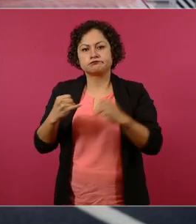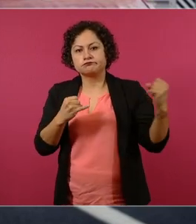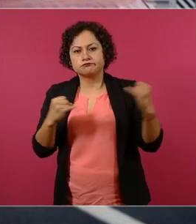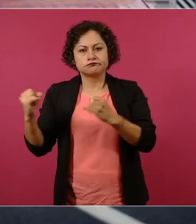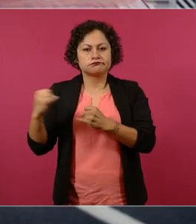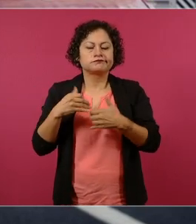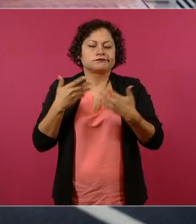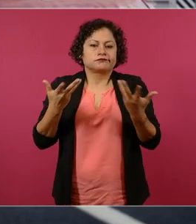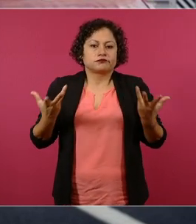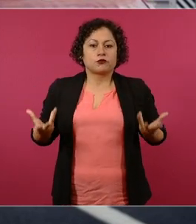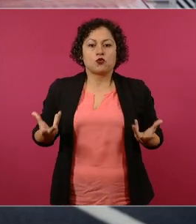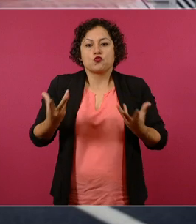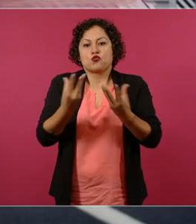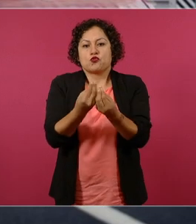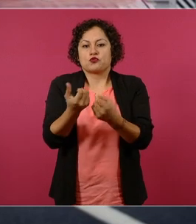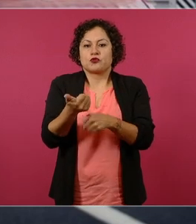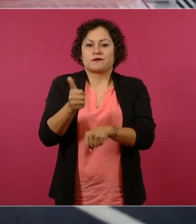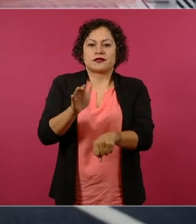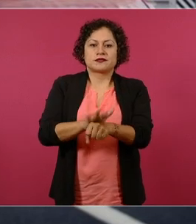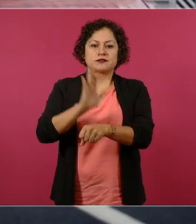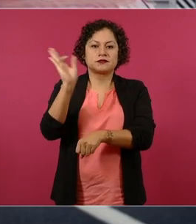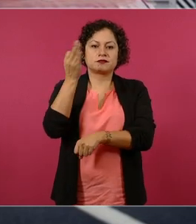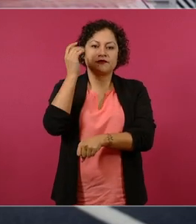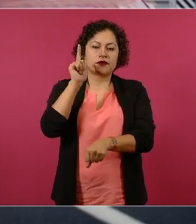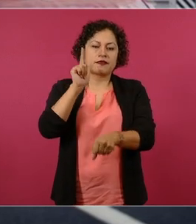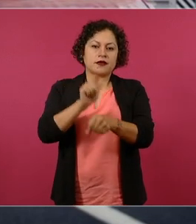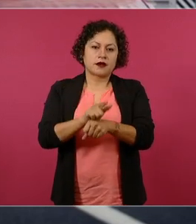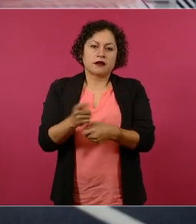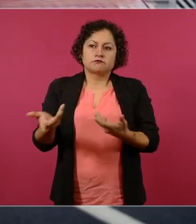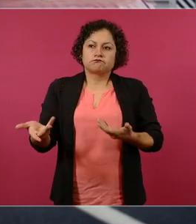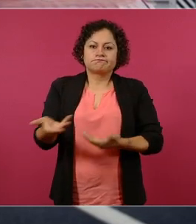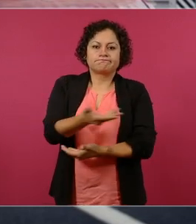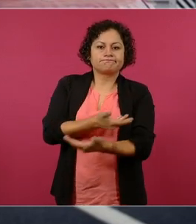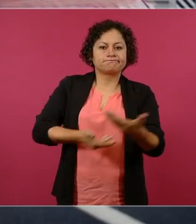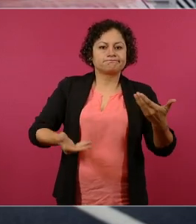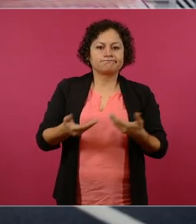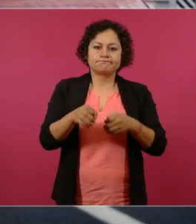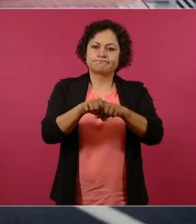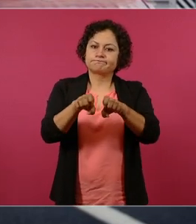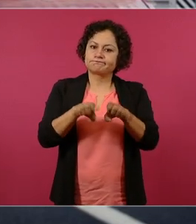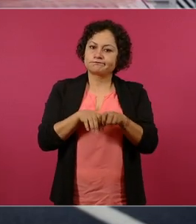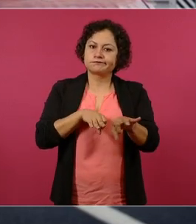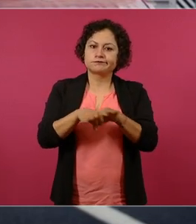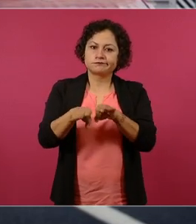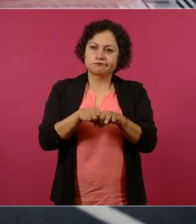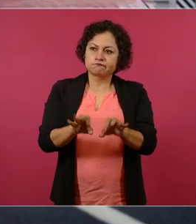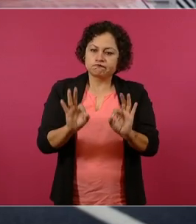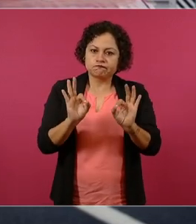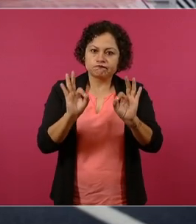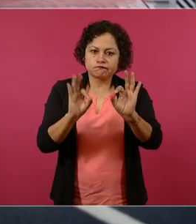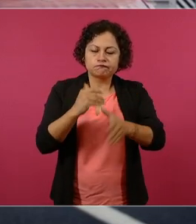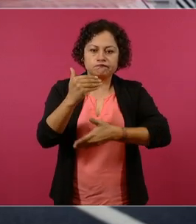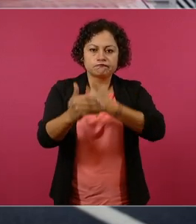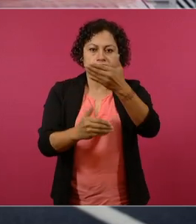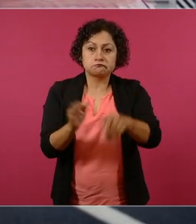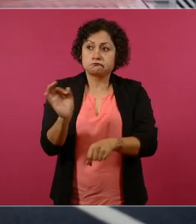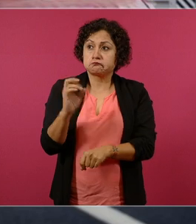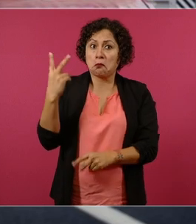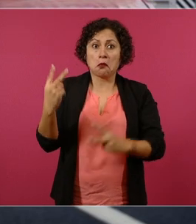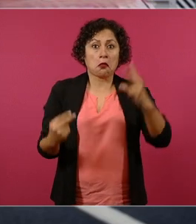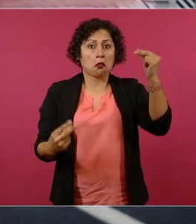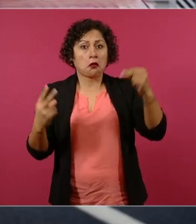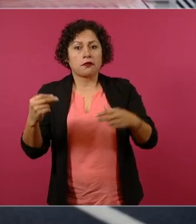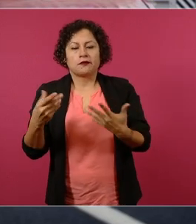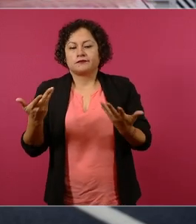la administración pública Federal sin esa colaboración no hubiera sido posible desarrollar todos estos